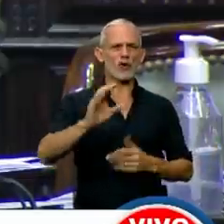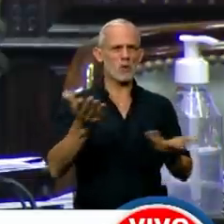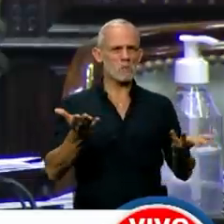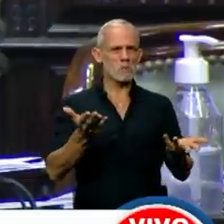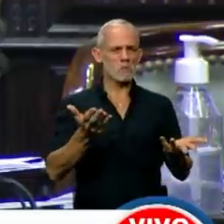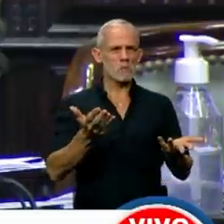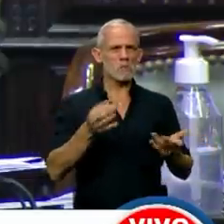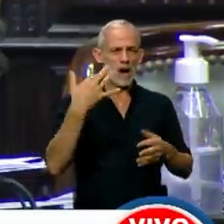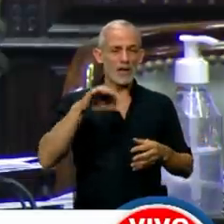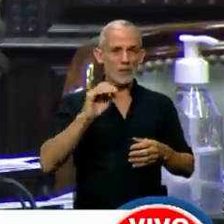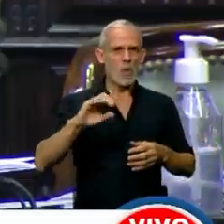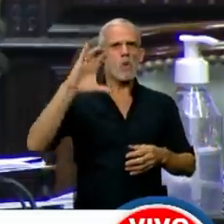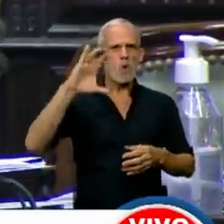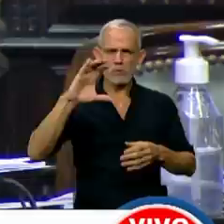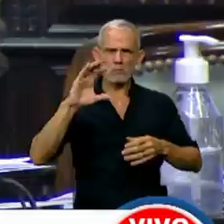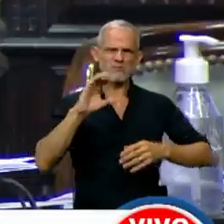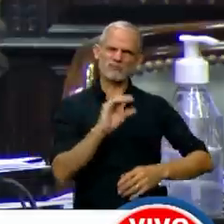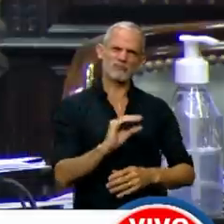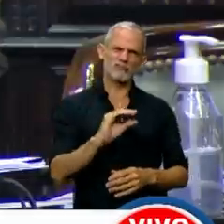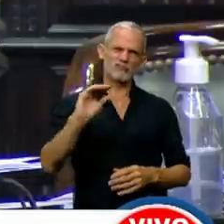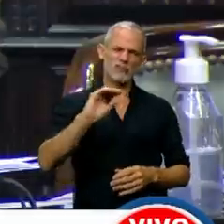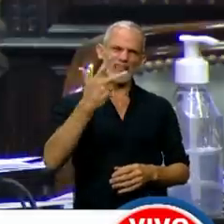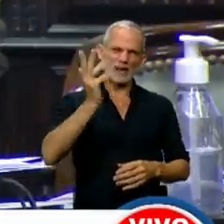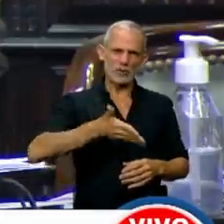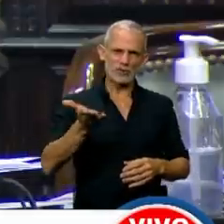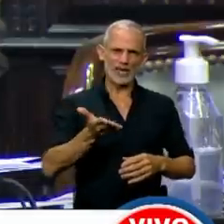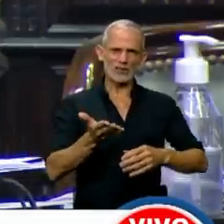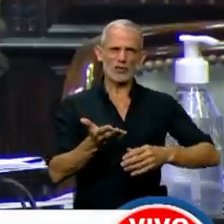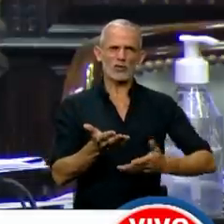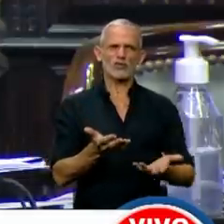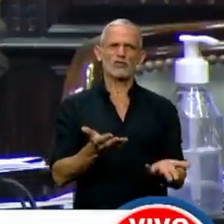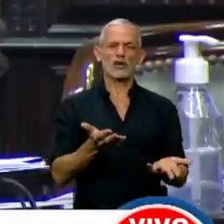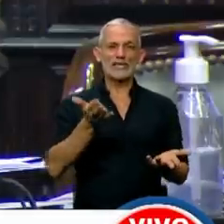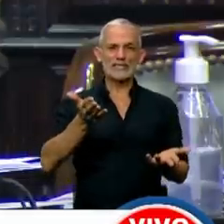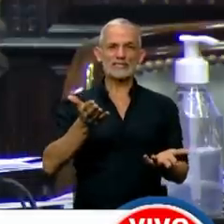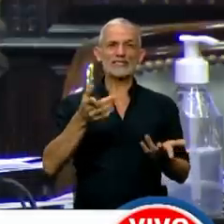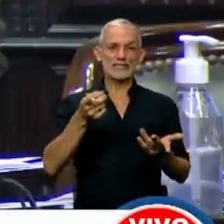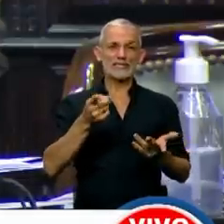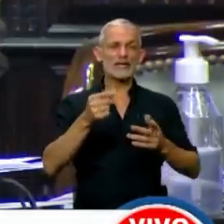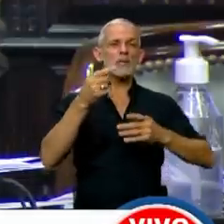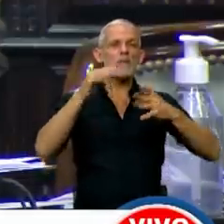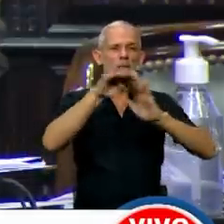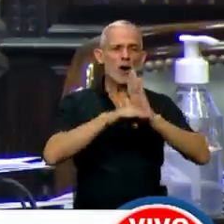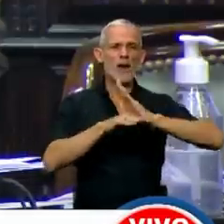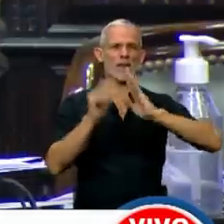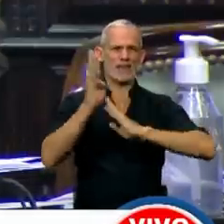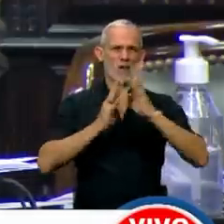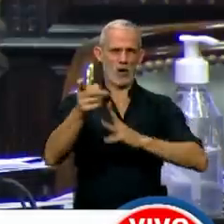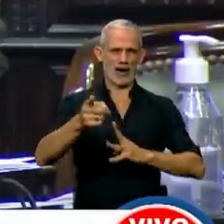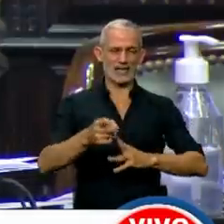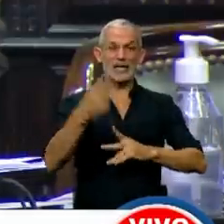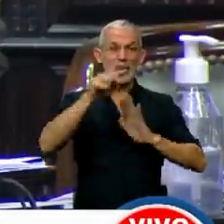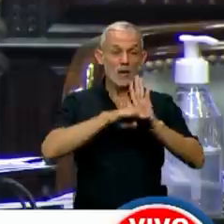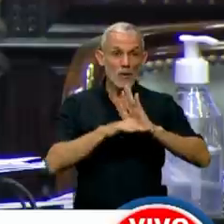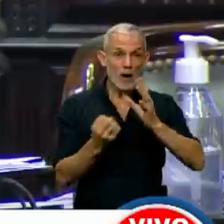debería ser asignado para una ley de presupuestos mínimos hoy para un programa verdadero de bosques no es el programa que